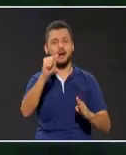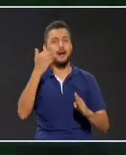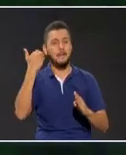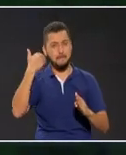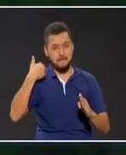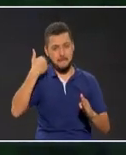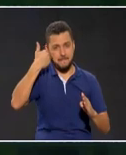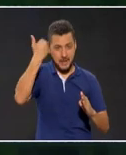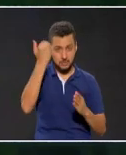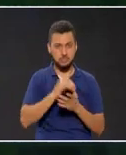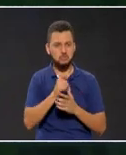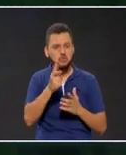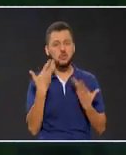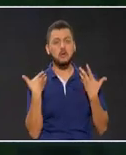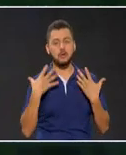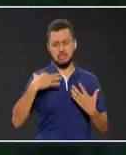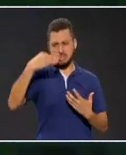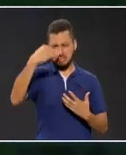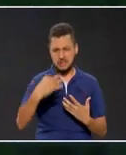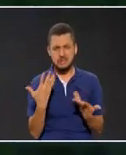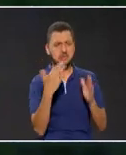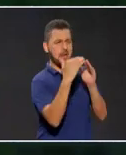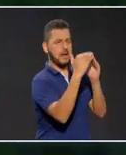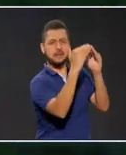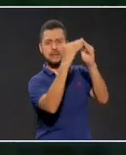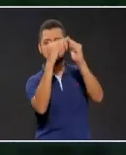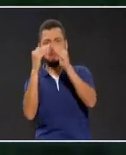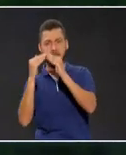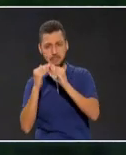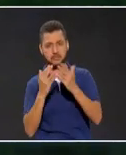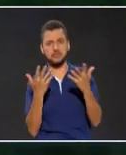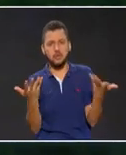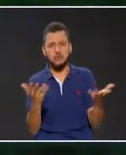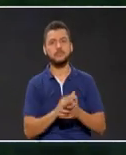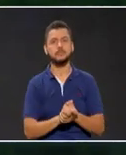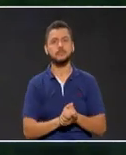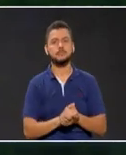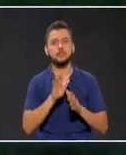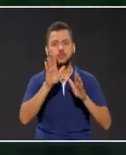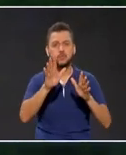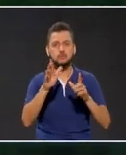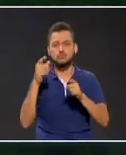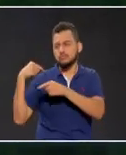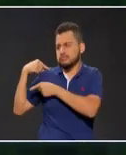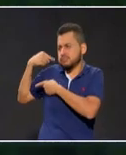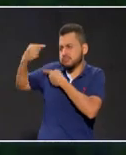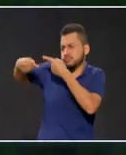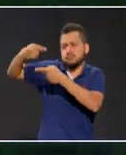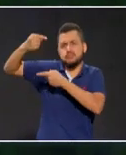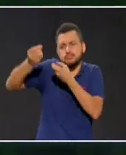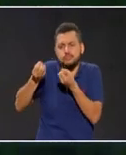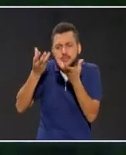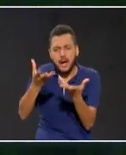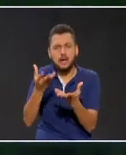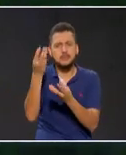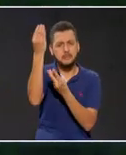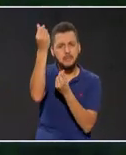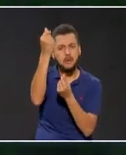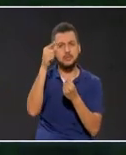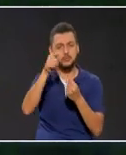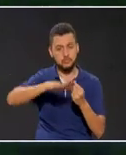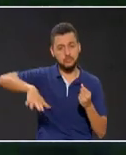digna; el segundo, empleo digno para ustedes que tienen conocimiento y saberes ancestrales acumulados que tenemos que recuperar para Medellín, y por